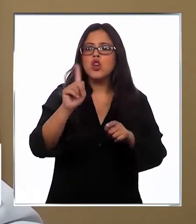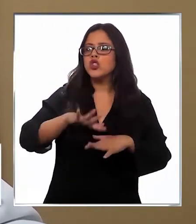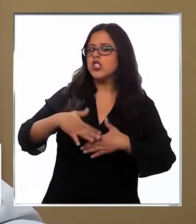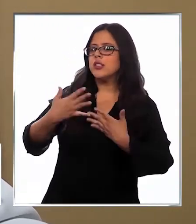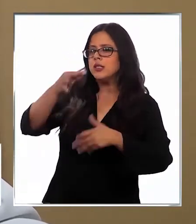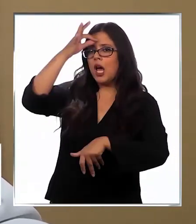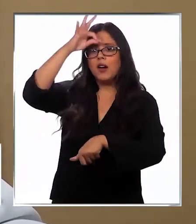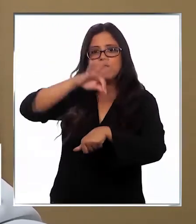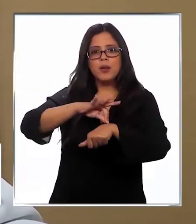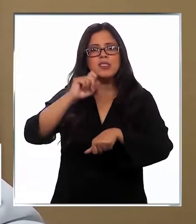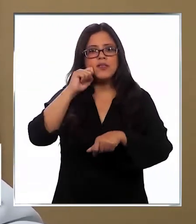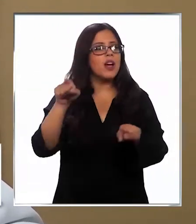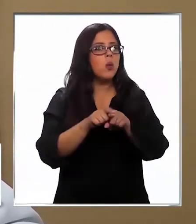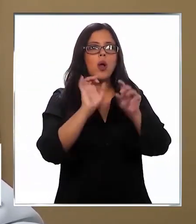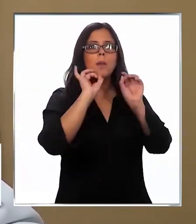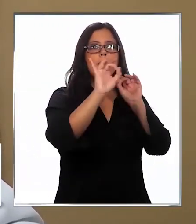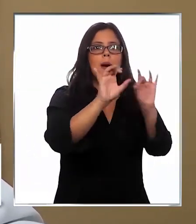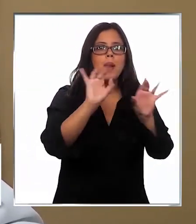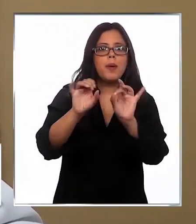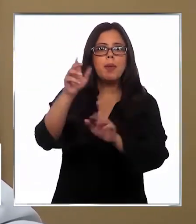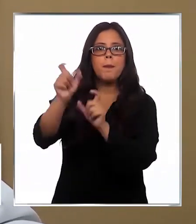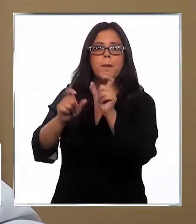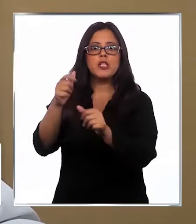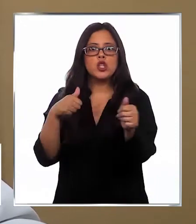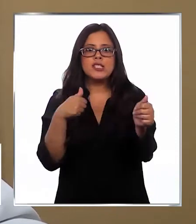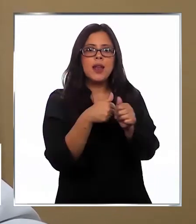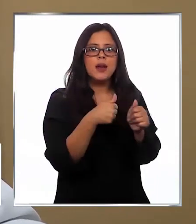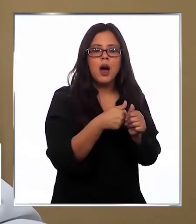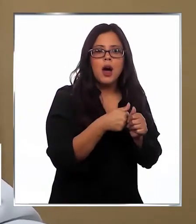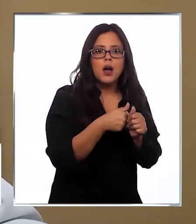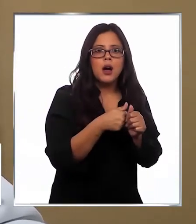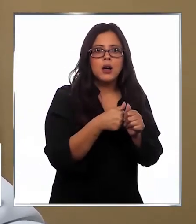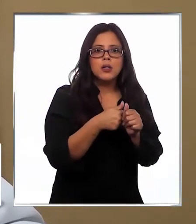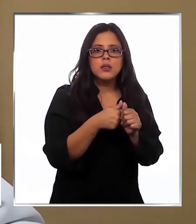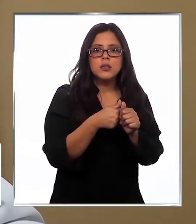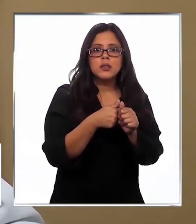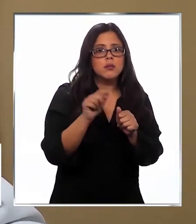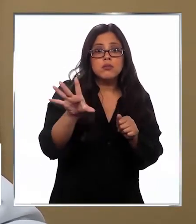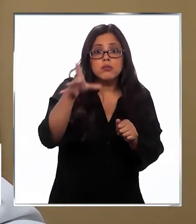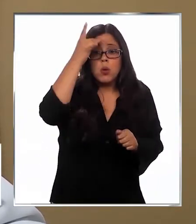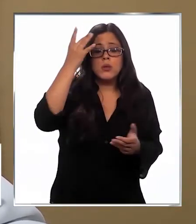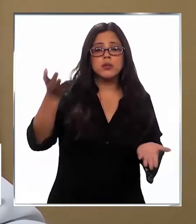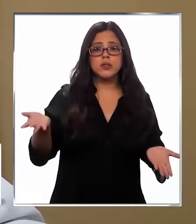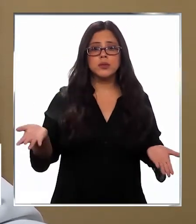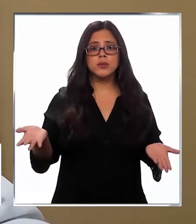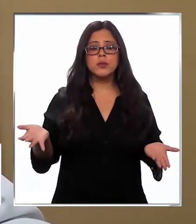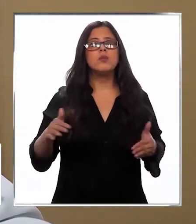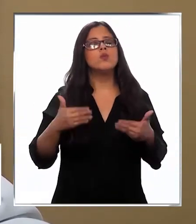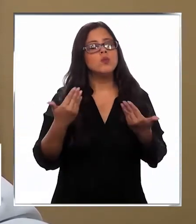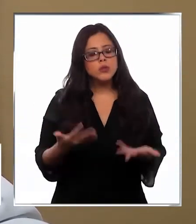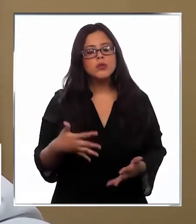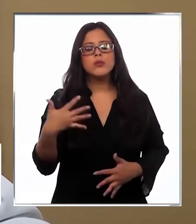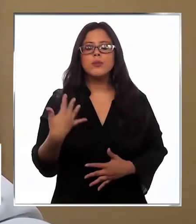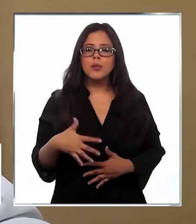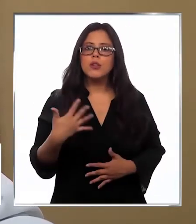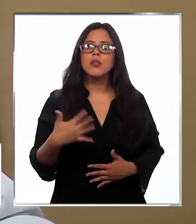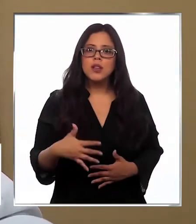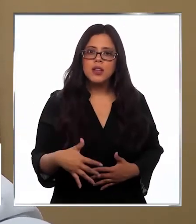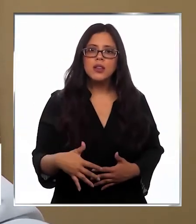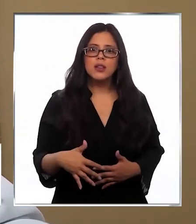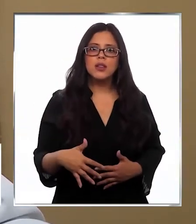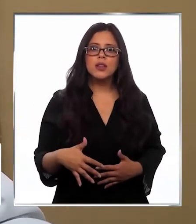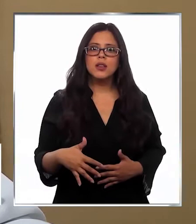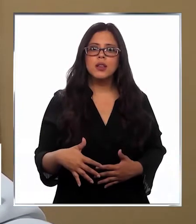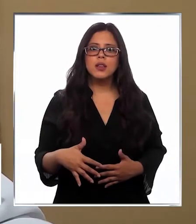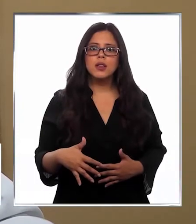enferma están contagiando a sus personas más cercanas sin ni siquiera darse cuenta. Por eso es que es importante